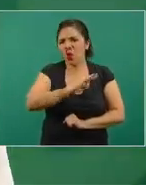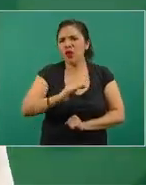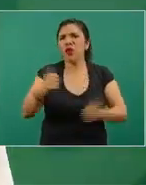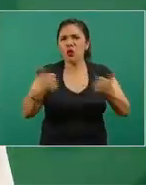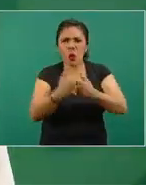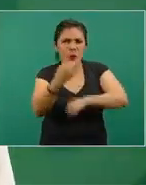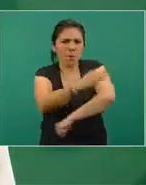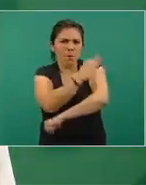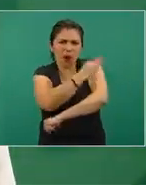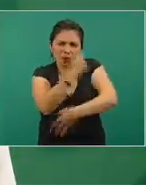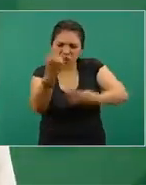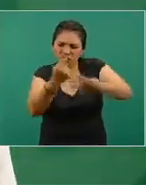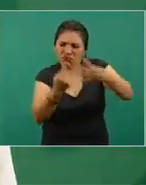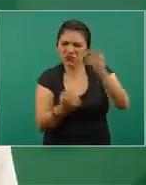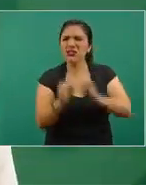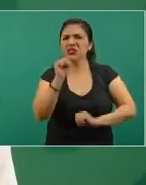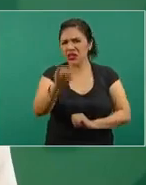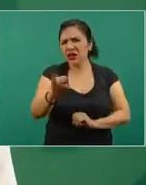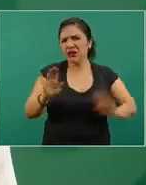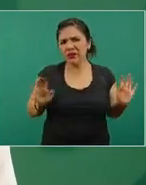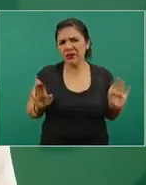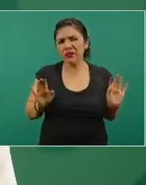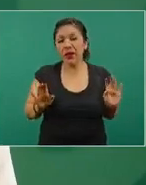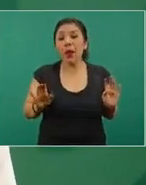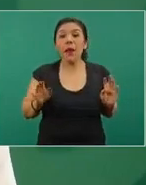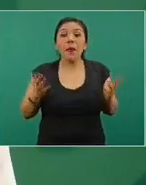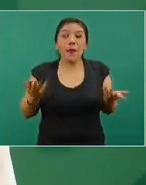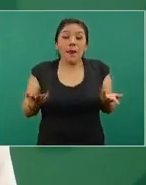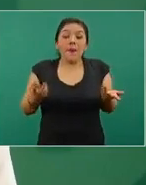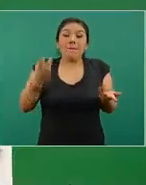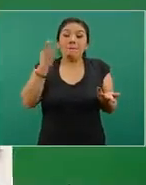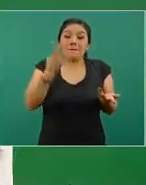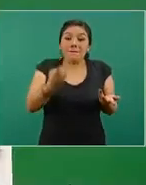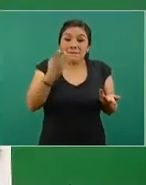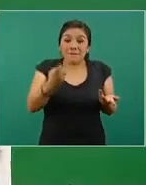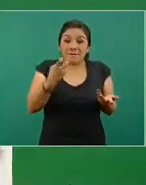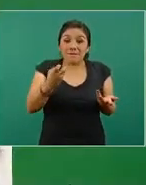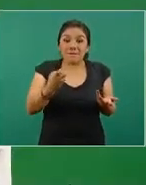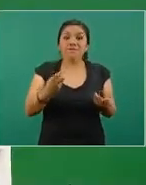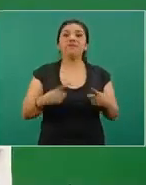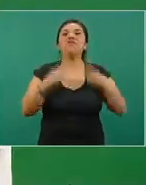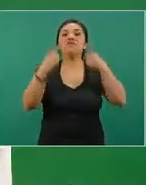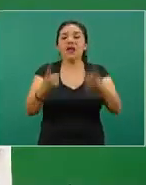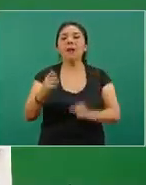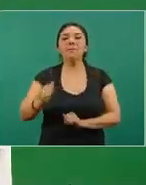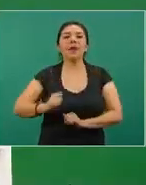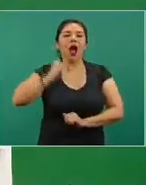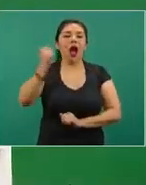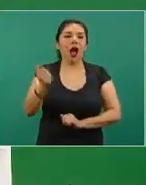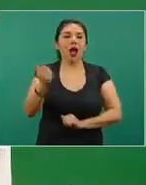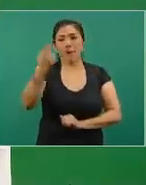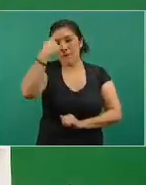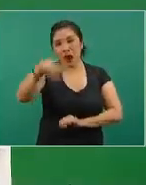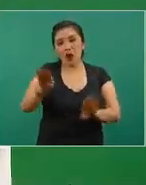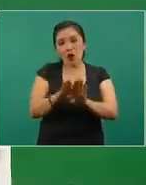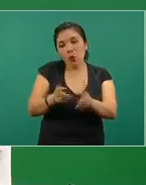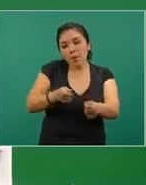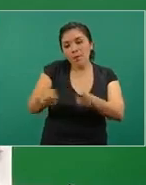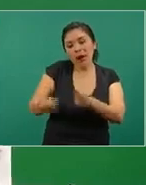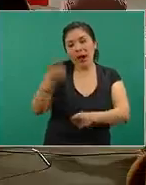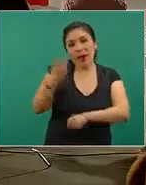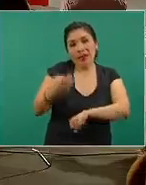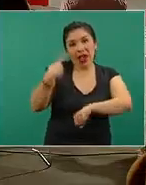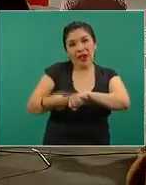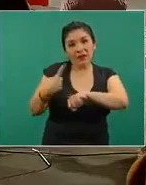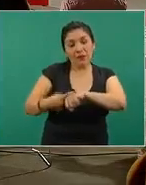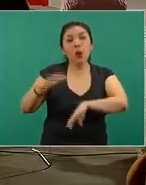estas vacunas y por lo tanto esto brindaría una ventaja adicional al manejo de la epidemia porque